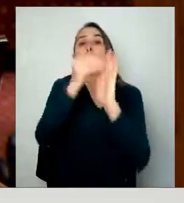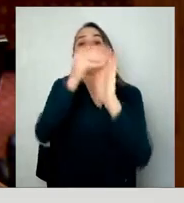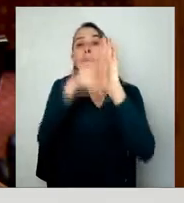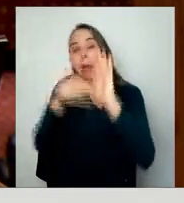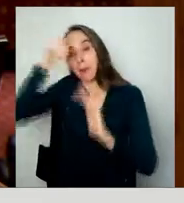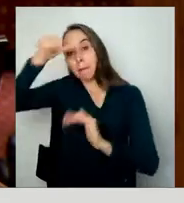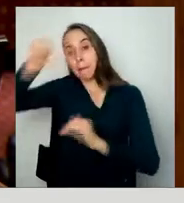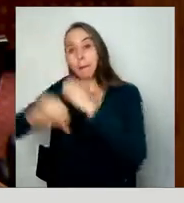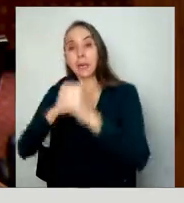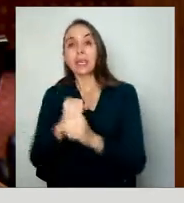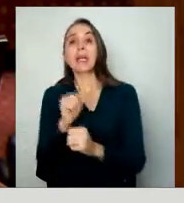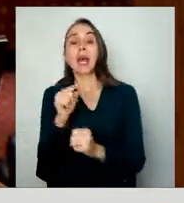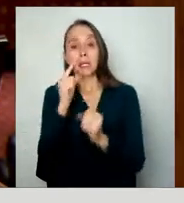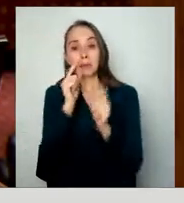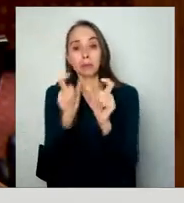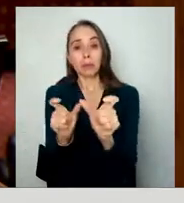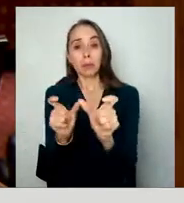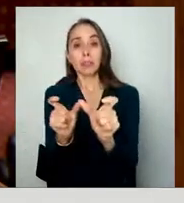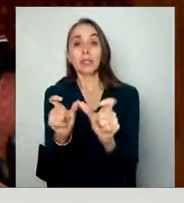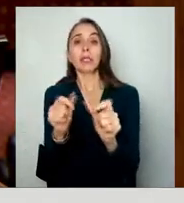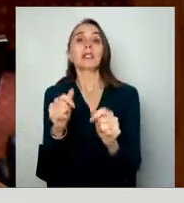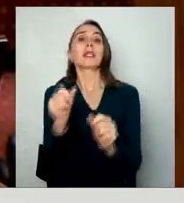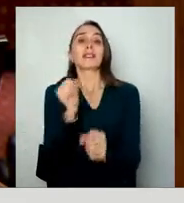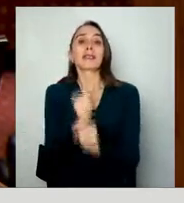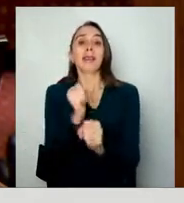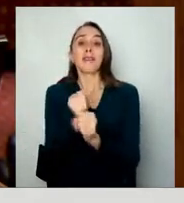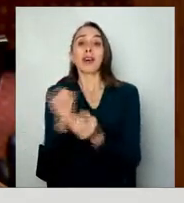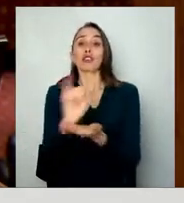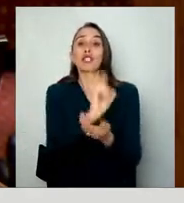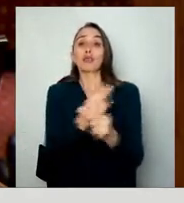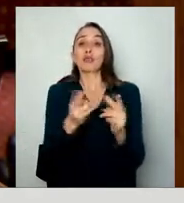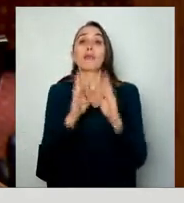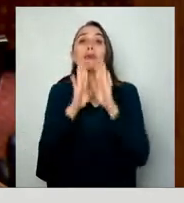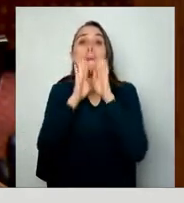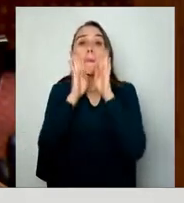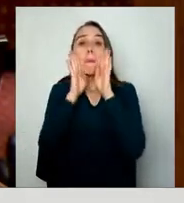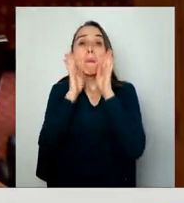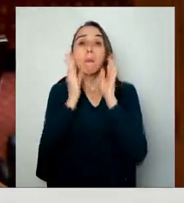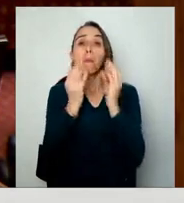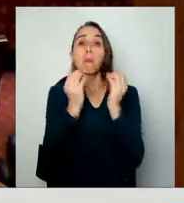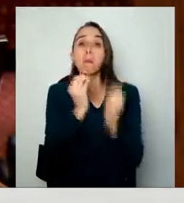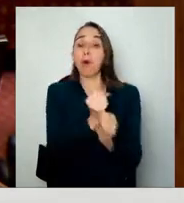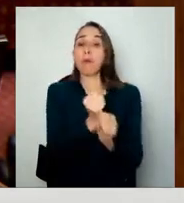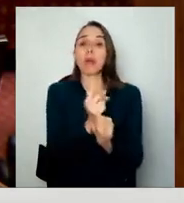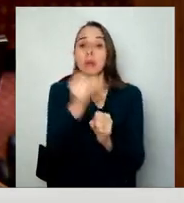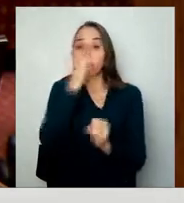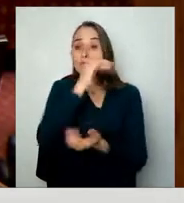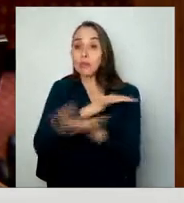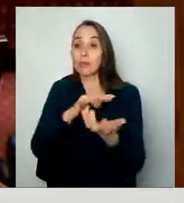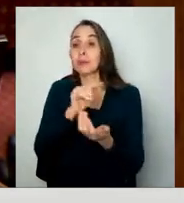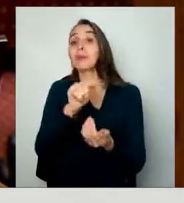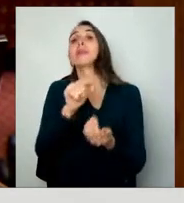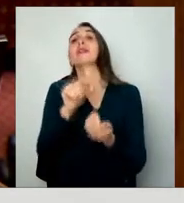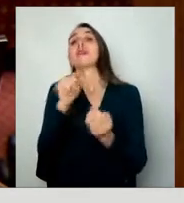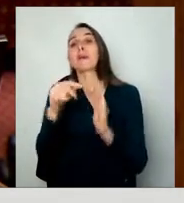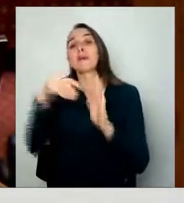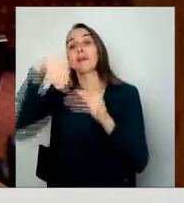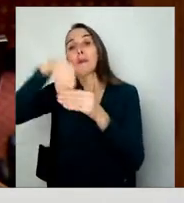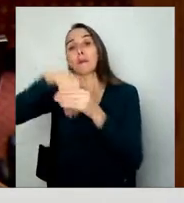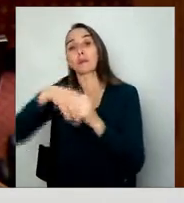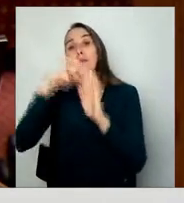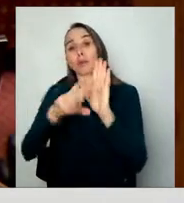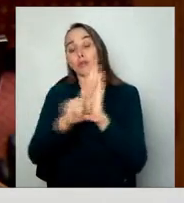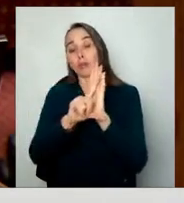funcionando y que por supuesto habría que avanzar respecto a este tema votaremos favorablemente este proyecto de ley que moderniza